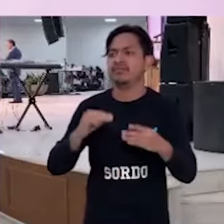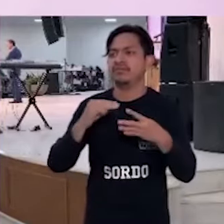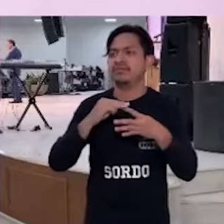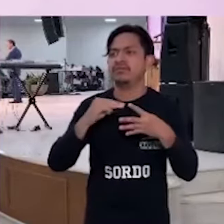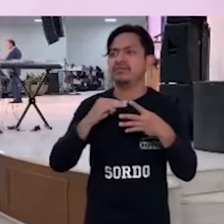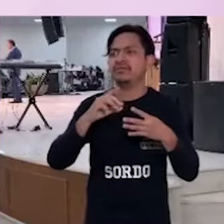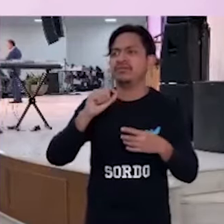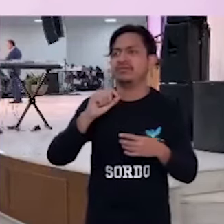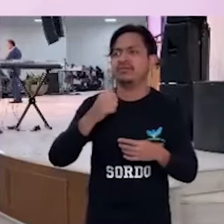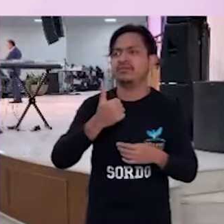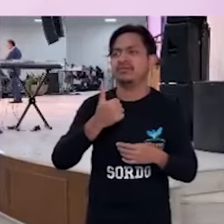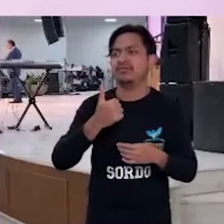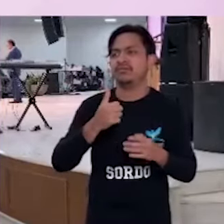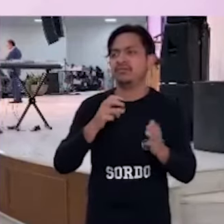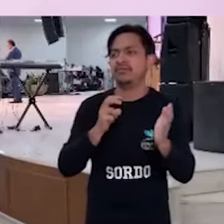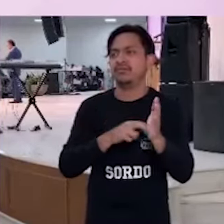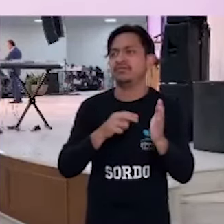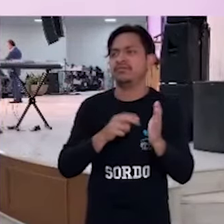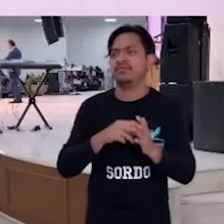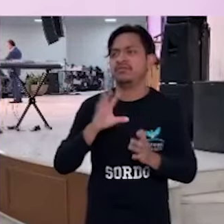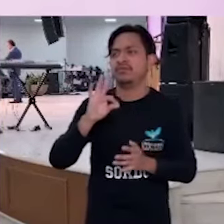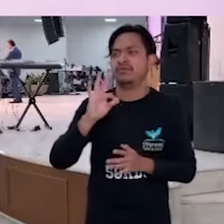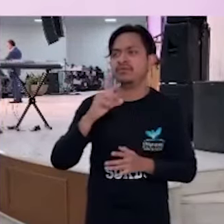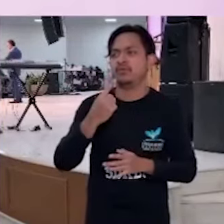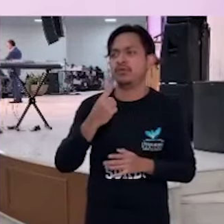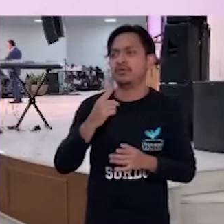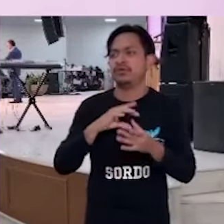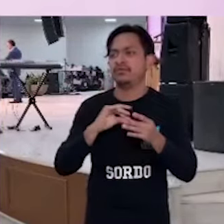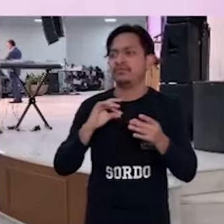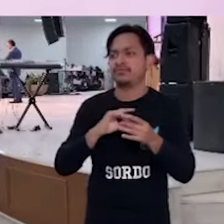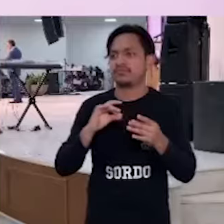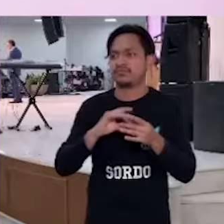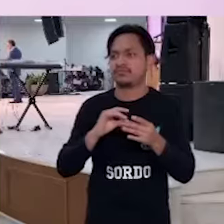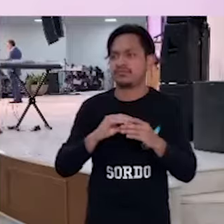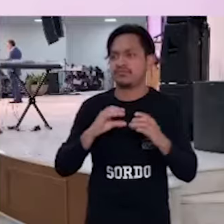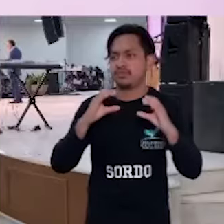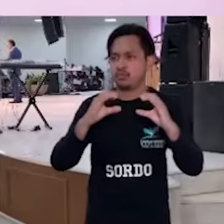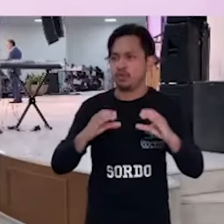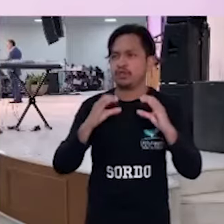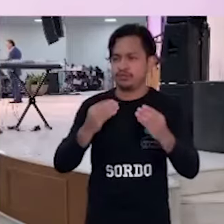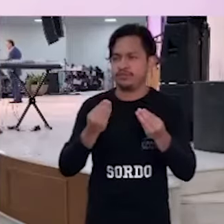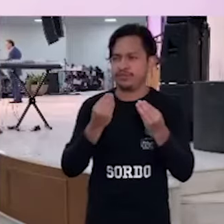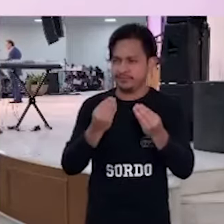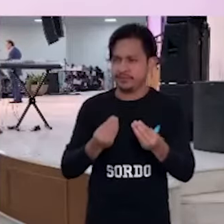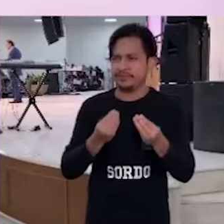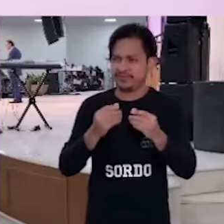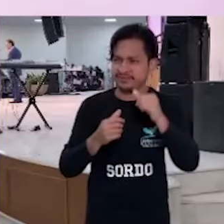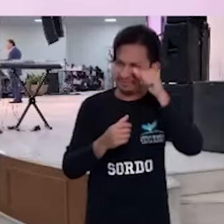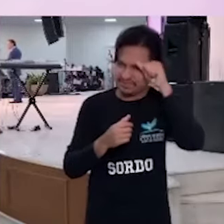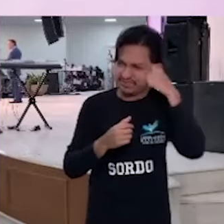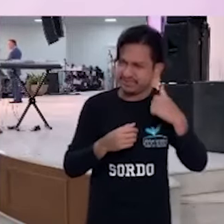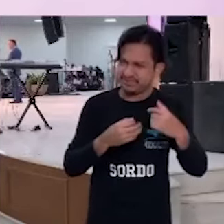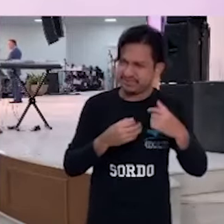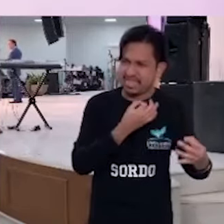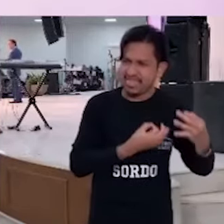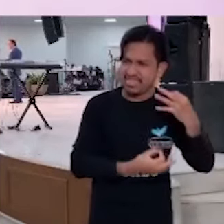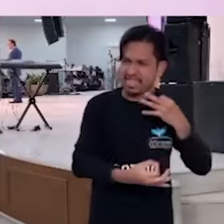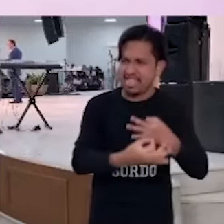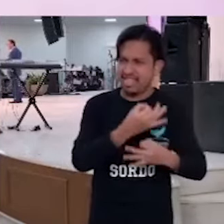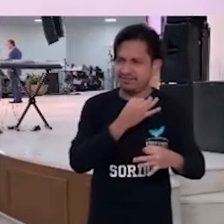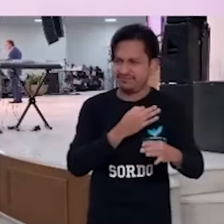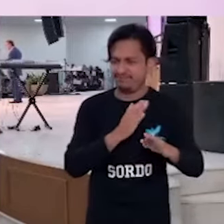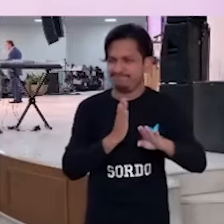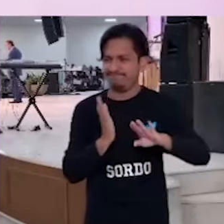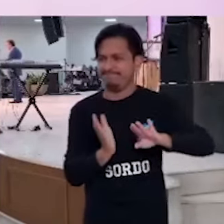esos límites y candados bíblicos que debemos establecer para protegernos, para proteger